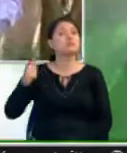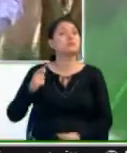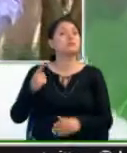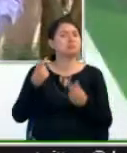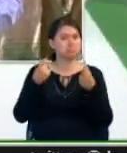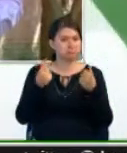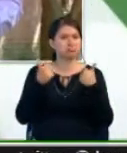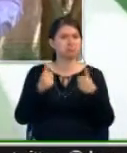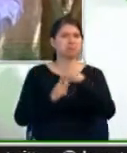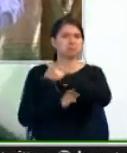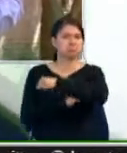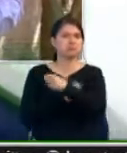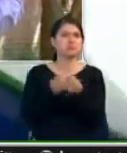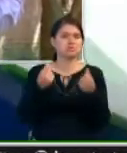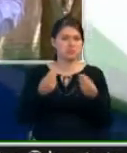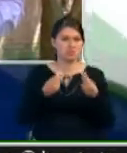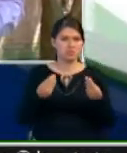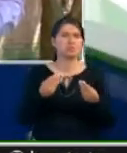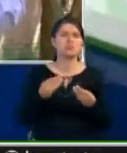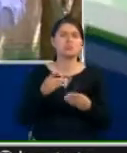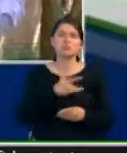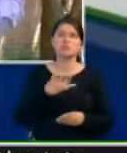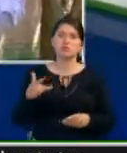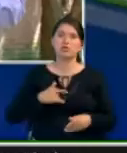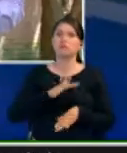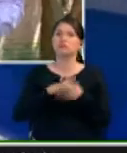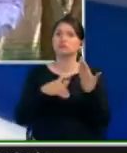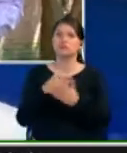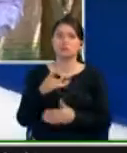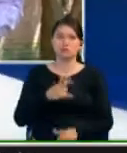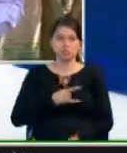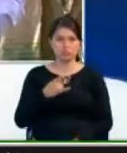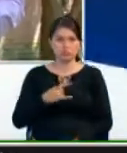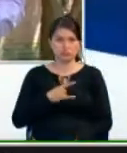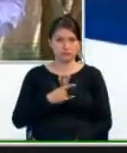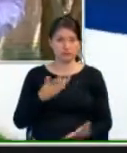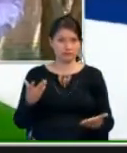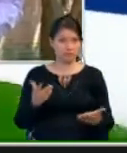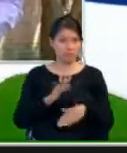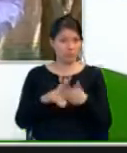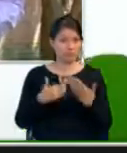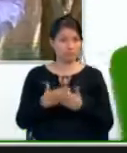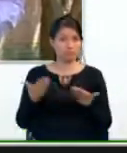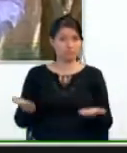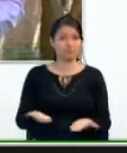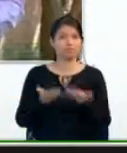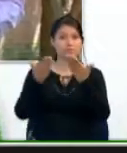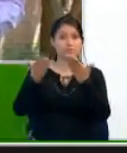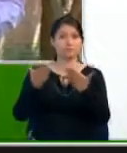financiera para garantizar el servicio de la salud a todos sus usuarios. Esto es todo por el momento. Sigan ustedes en estudio.